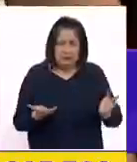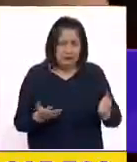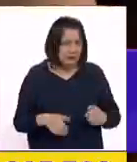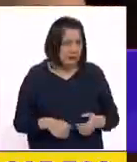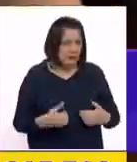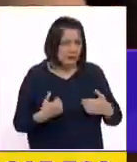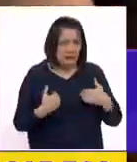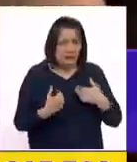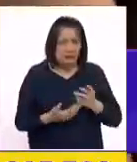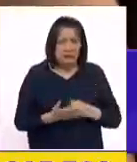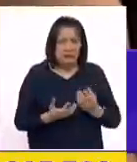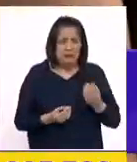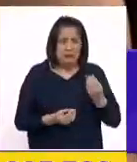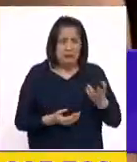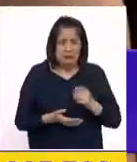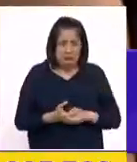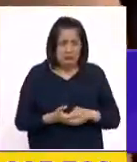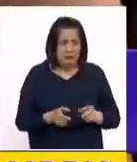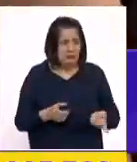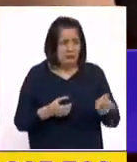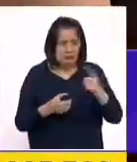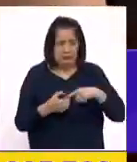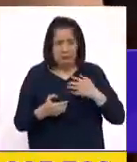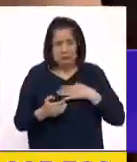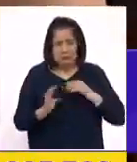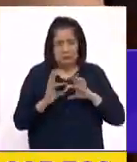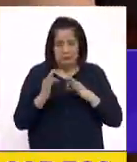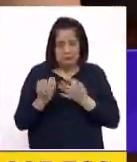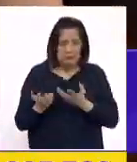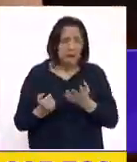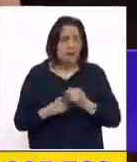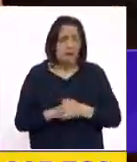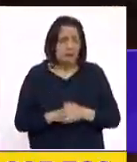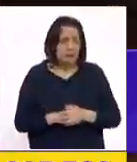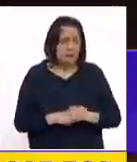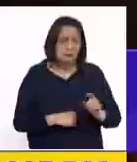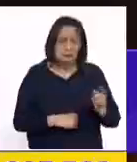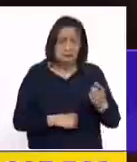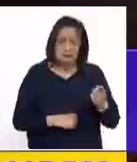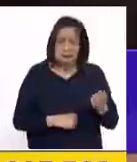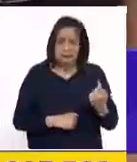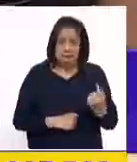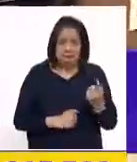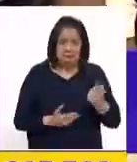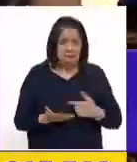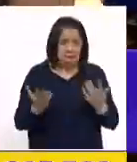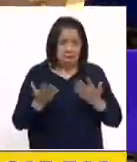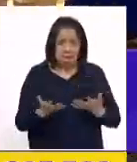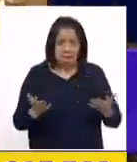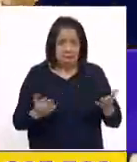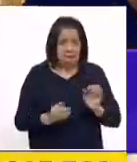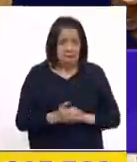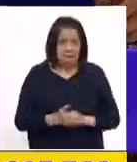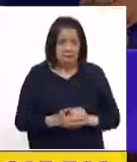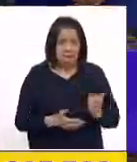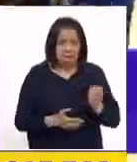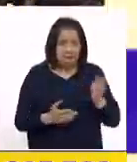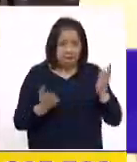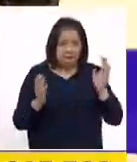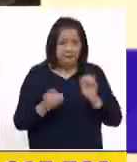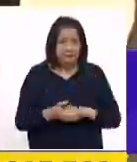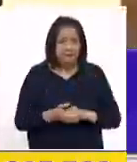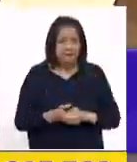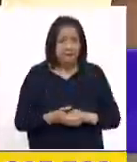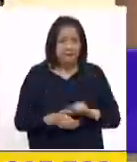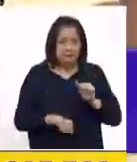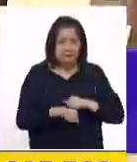viviente, porque es como si fuera un integrante más de nuestras casas. No son como un objeto o